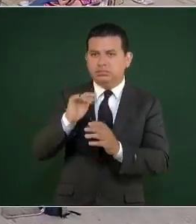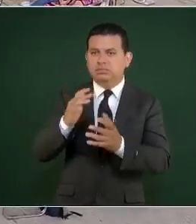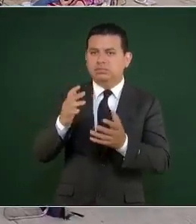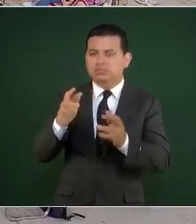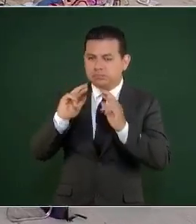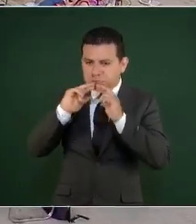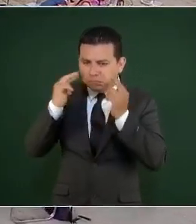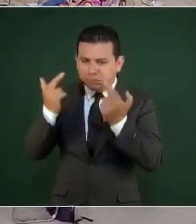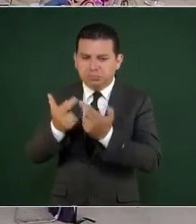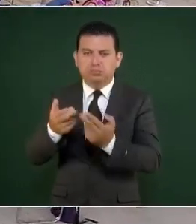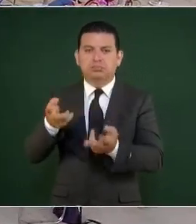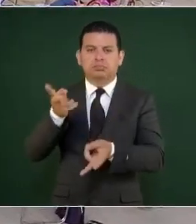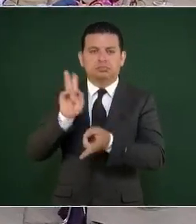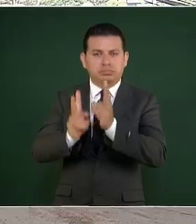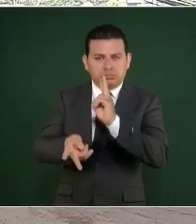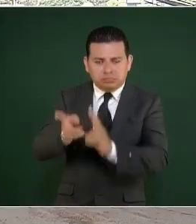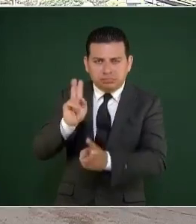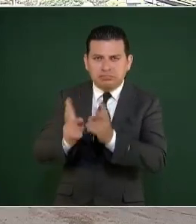Nos reunimos